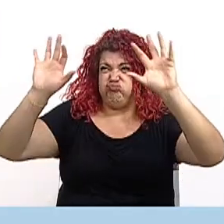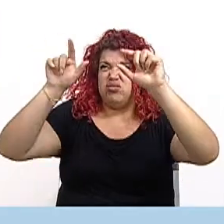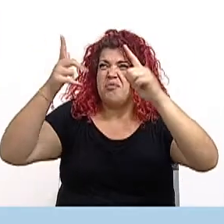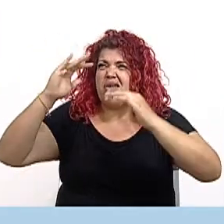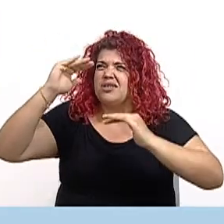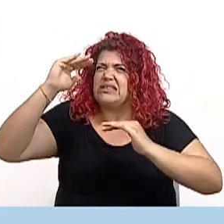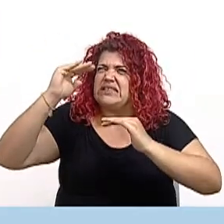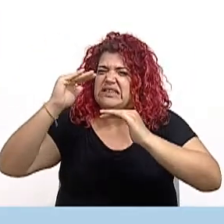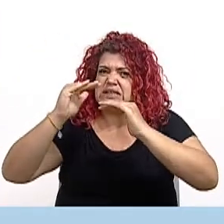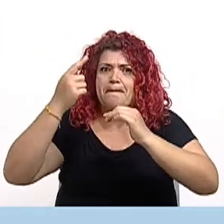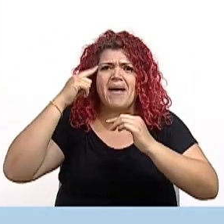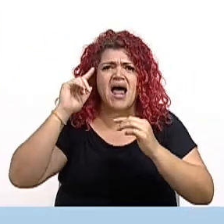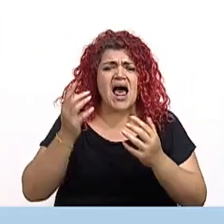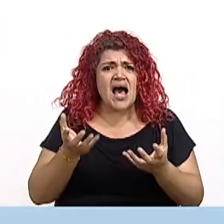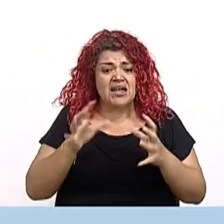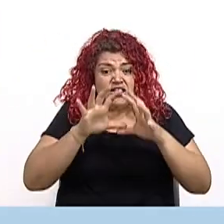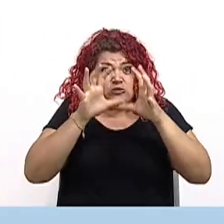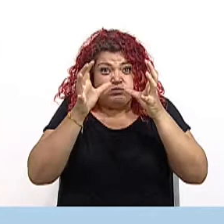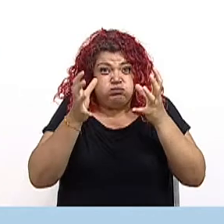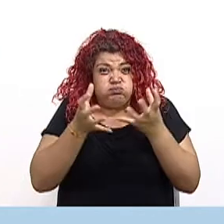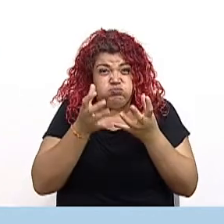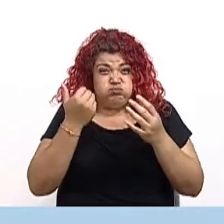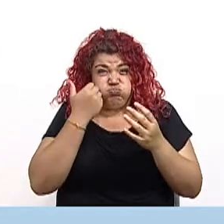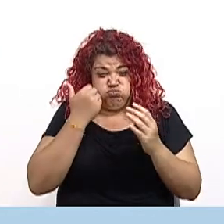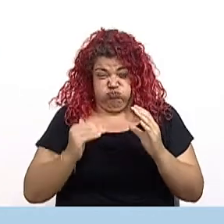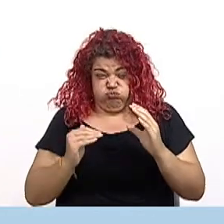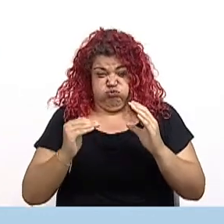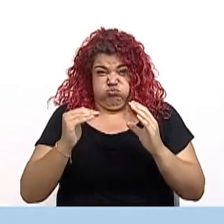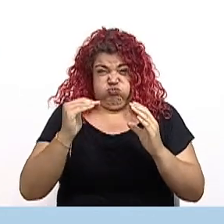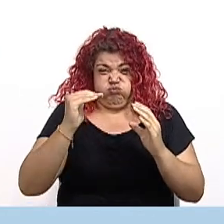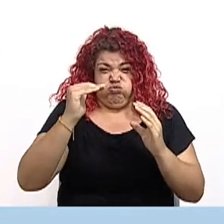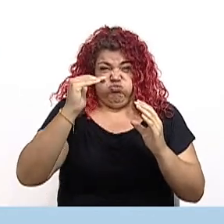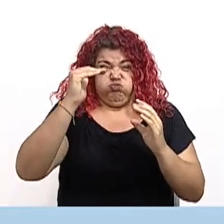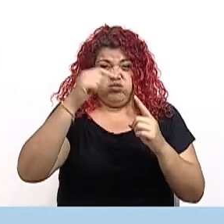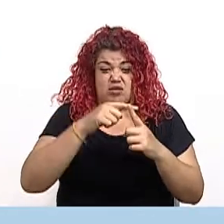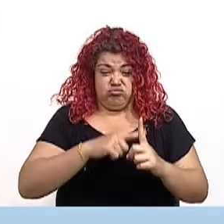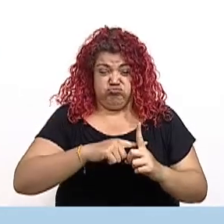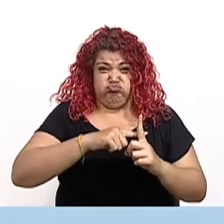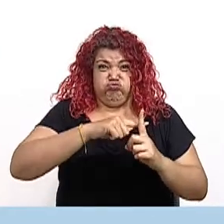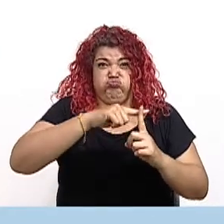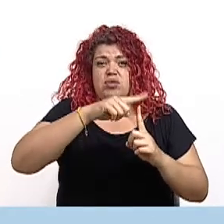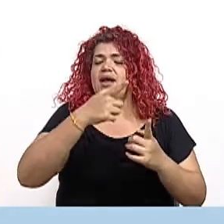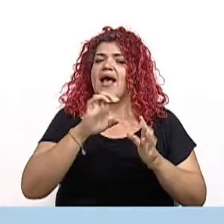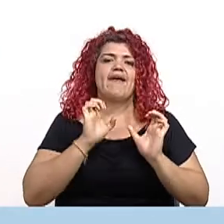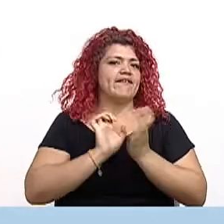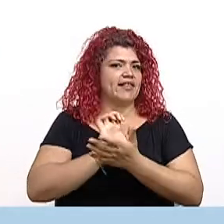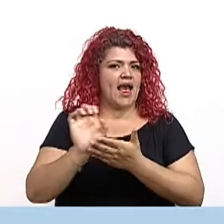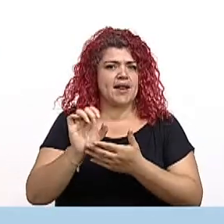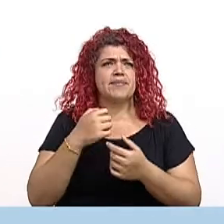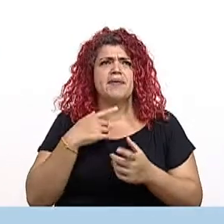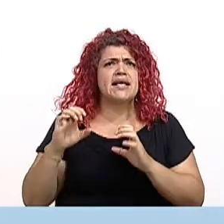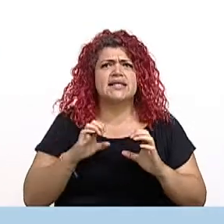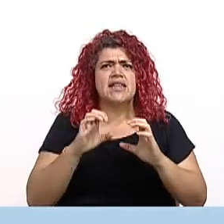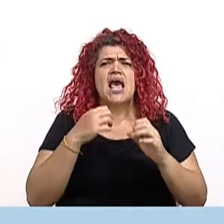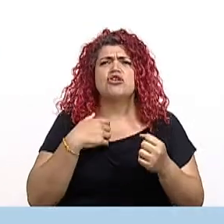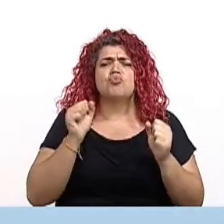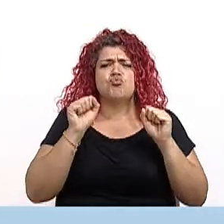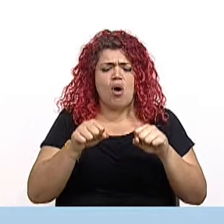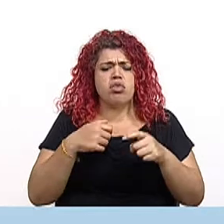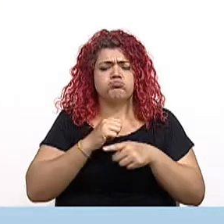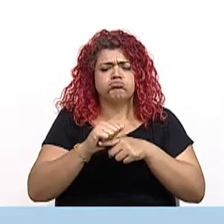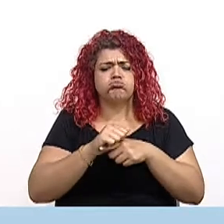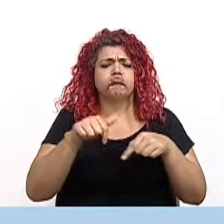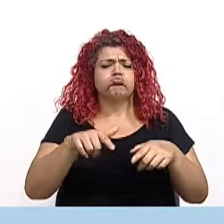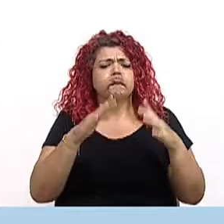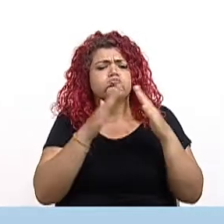el calentamiento global. Son estrategias que podemos poner en práctica desde nuestros hogares, podemos ponerlas en práctica en las instituciones, en